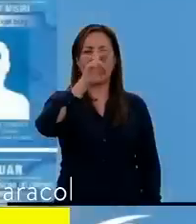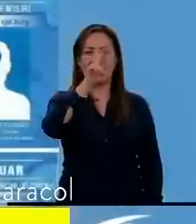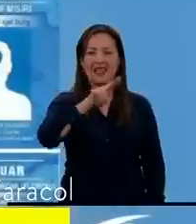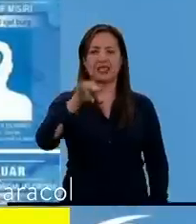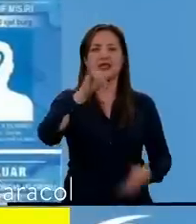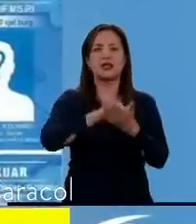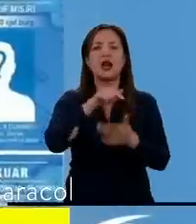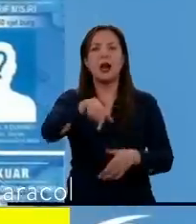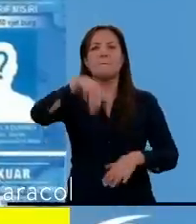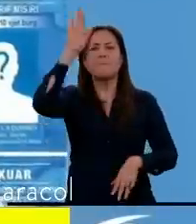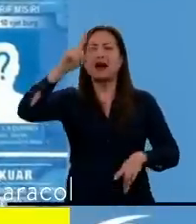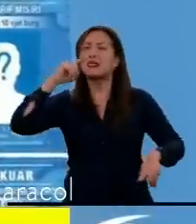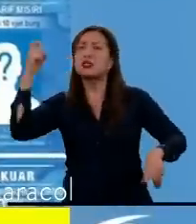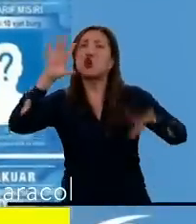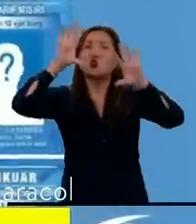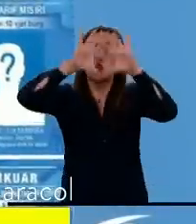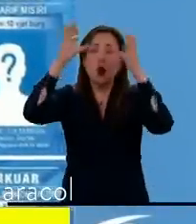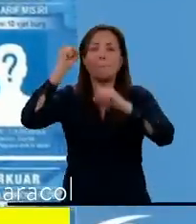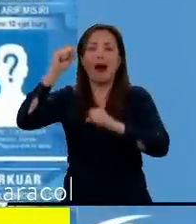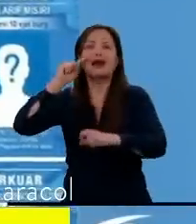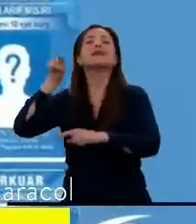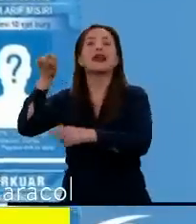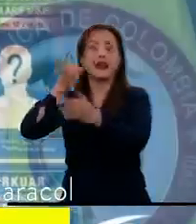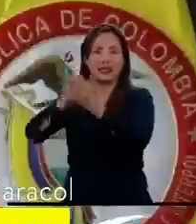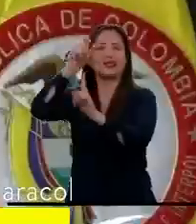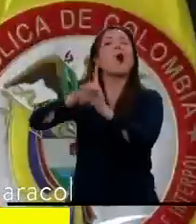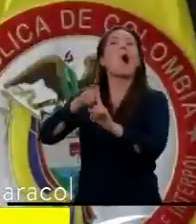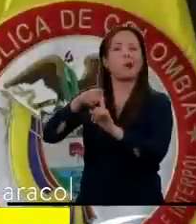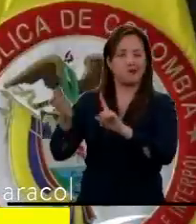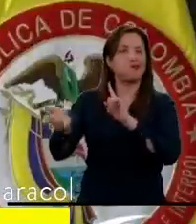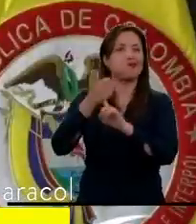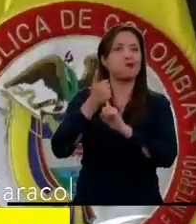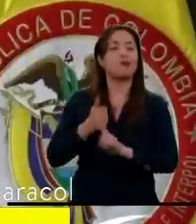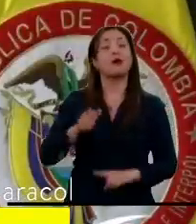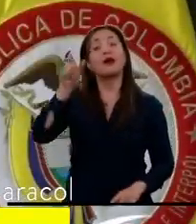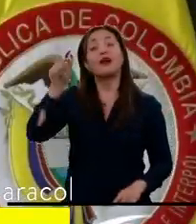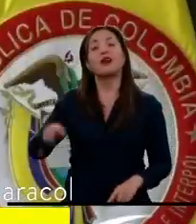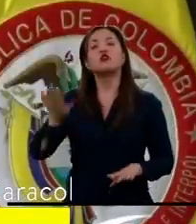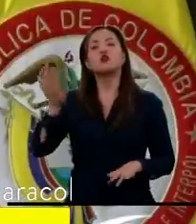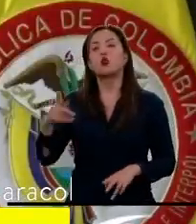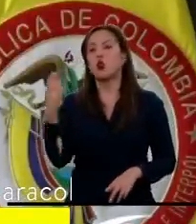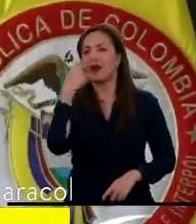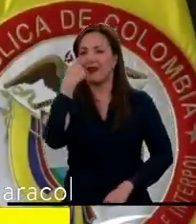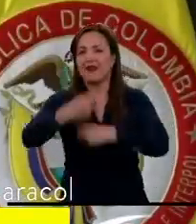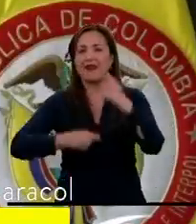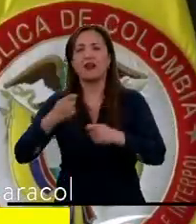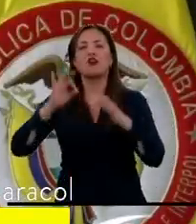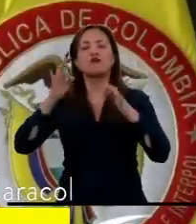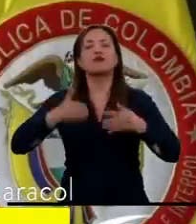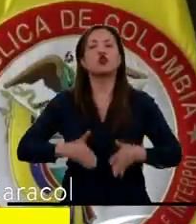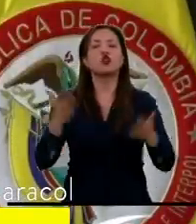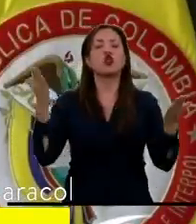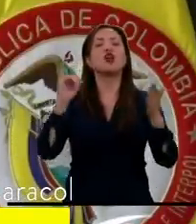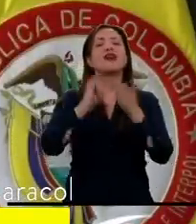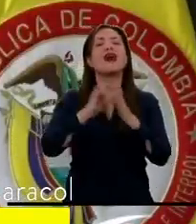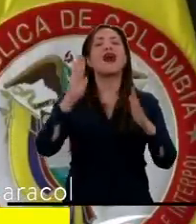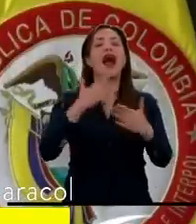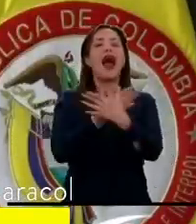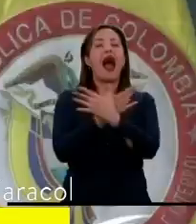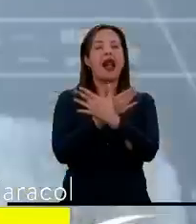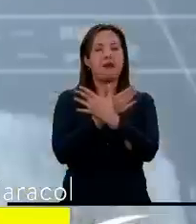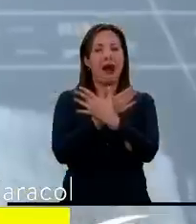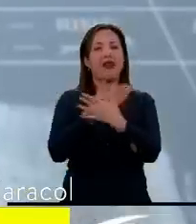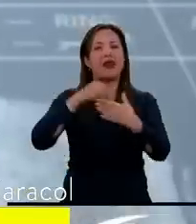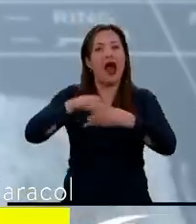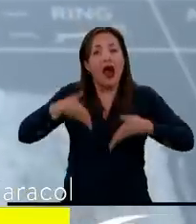aparece en el cartel de los más buscados de Albania presunto narcotraficante de ciudadanía albanés uno de los más